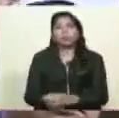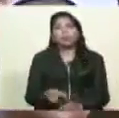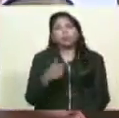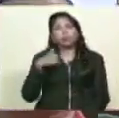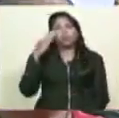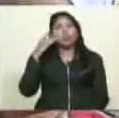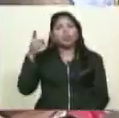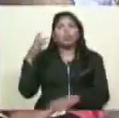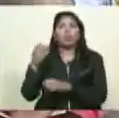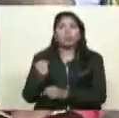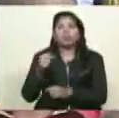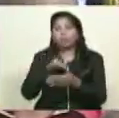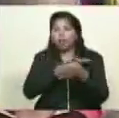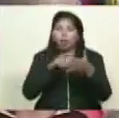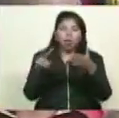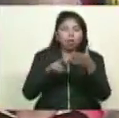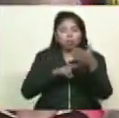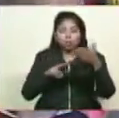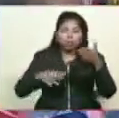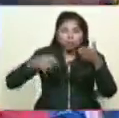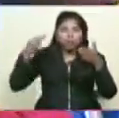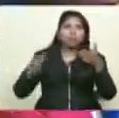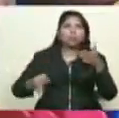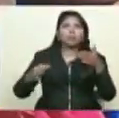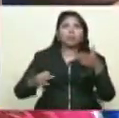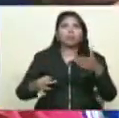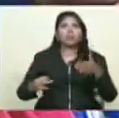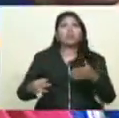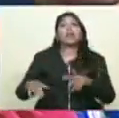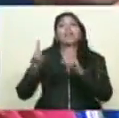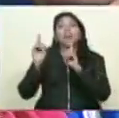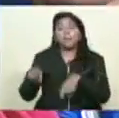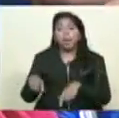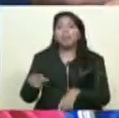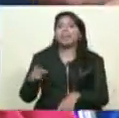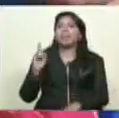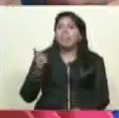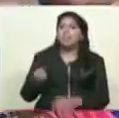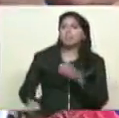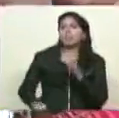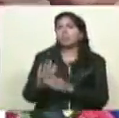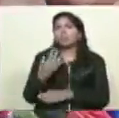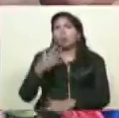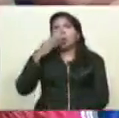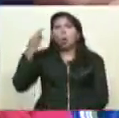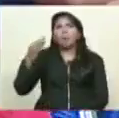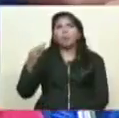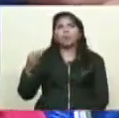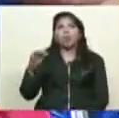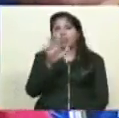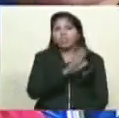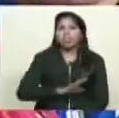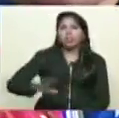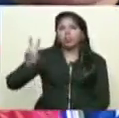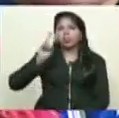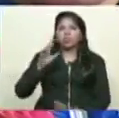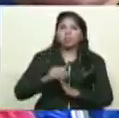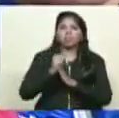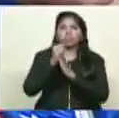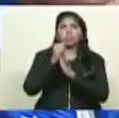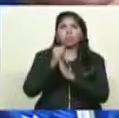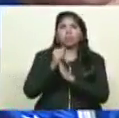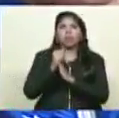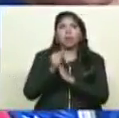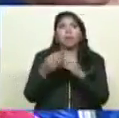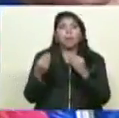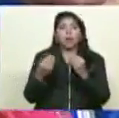pedimos desde ya nombrar una comisión a nivel nacional, presidente, específicamente para el reimpulso del tema del azúcar a nivel nacional.